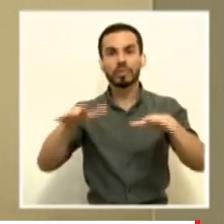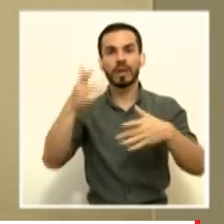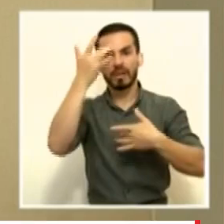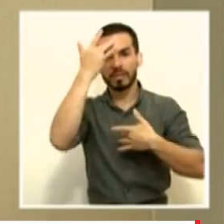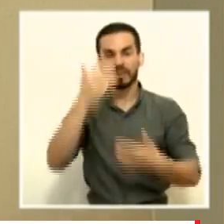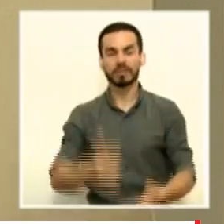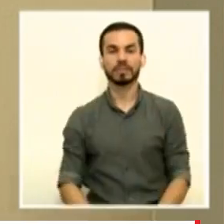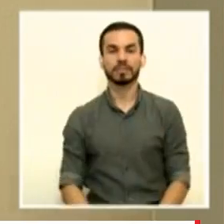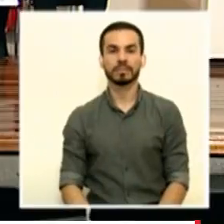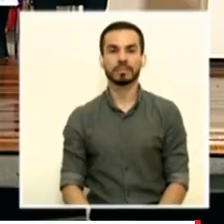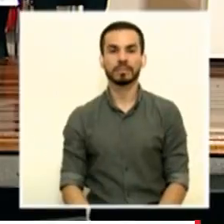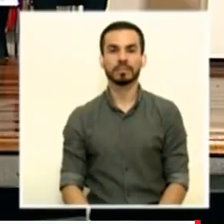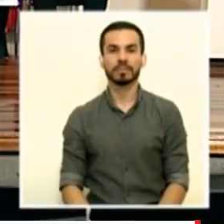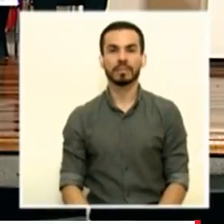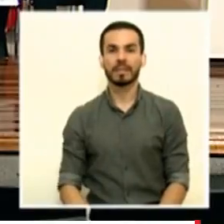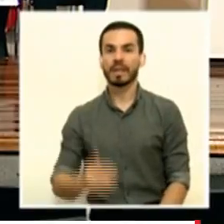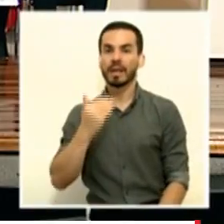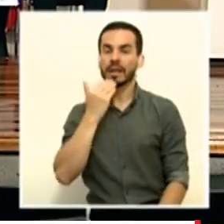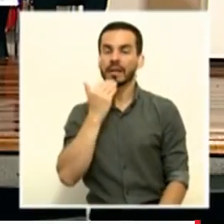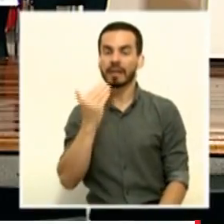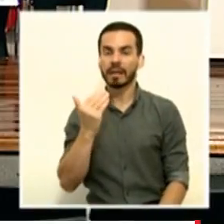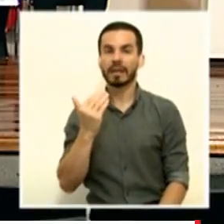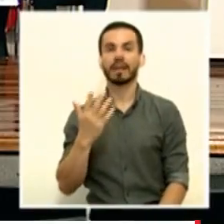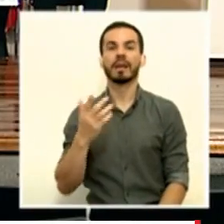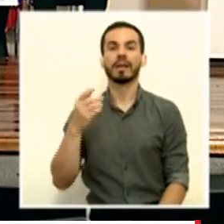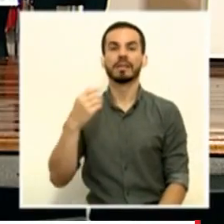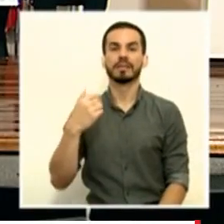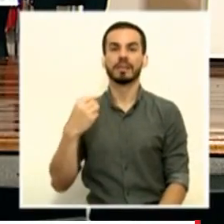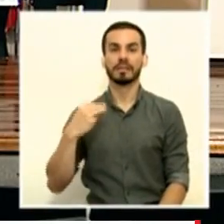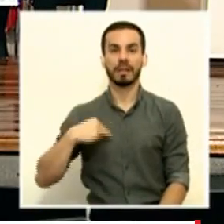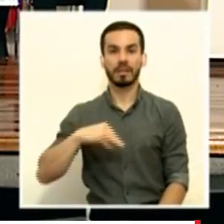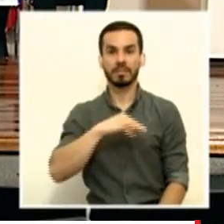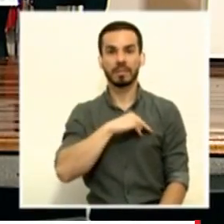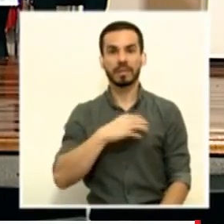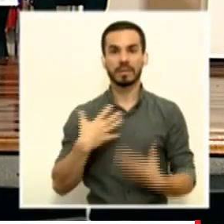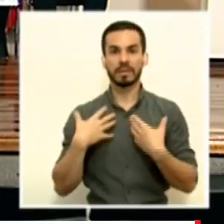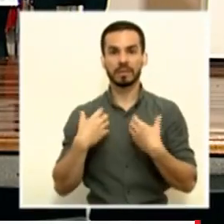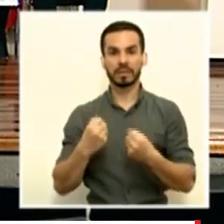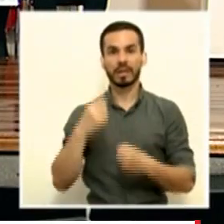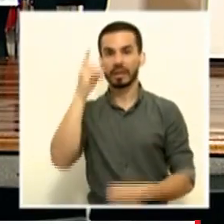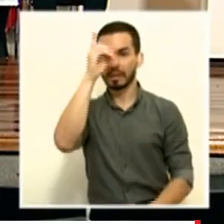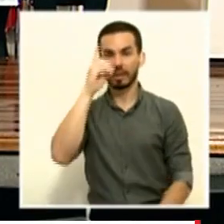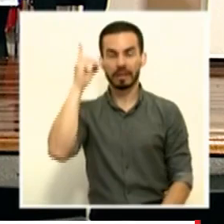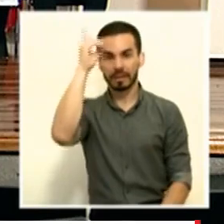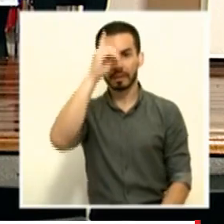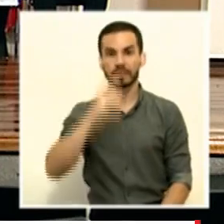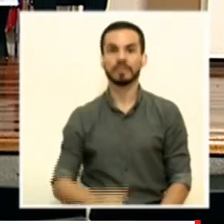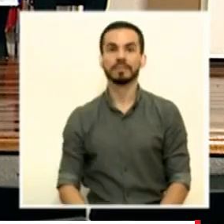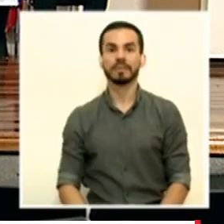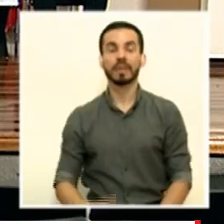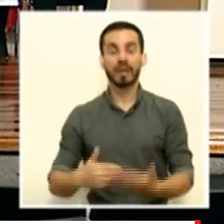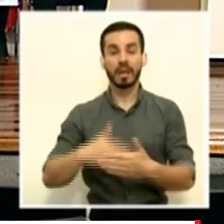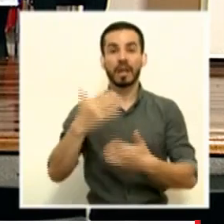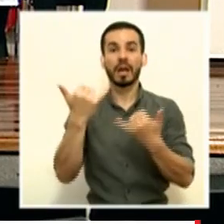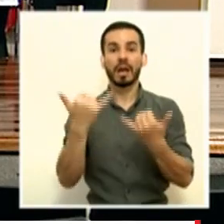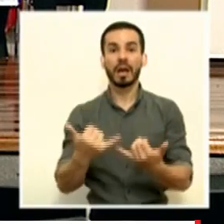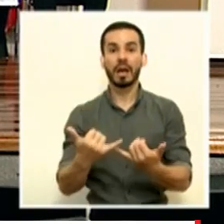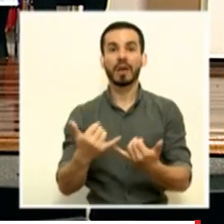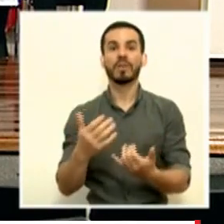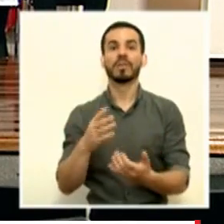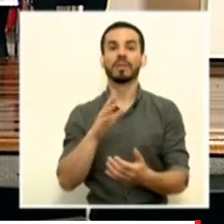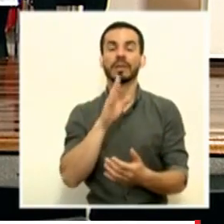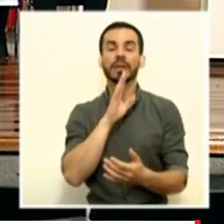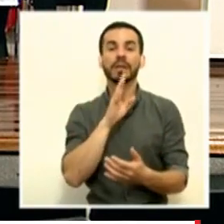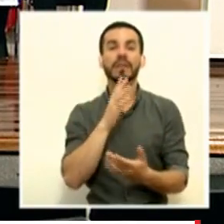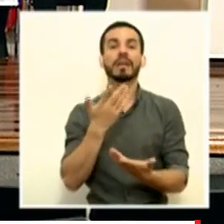comunidad. Muchísimas gracias al señor ministro de Salud, doctor Daniel Salas. A continuación escucharemos